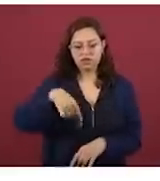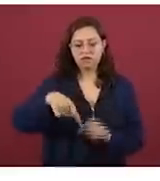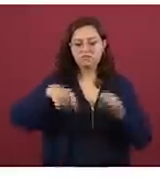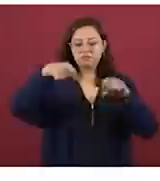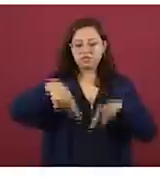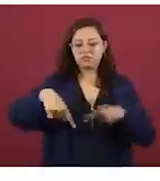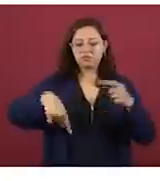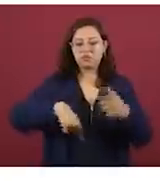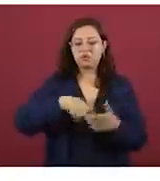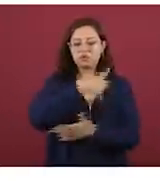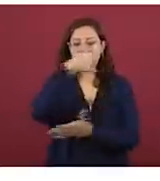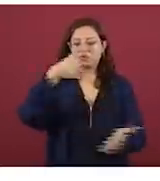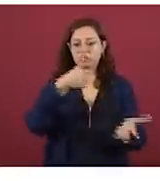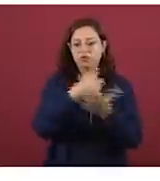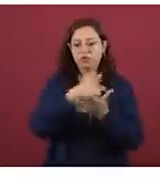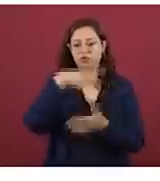México,